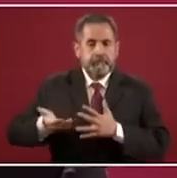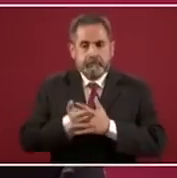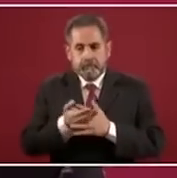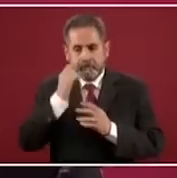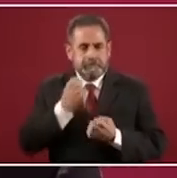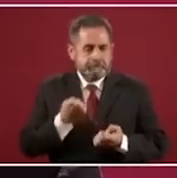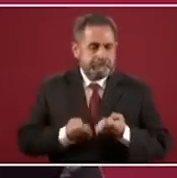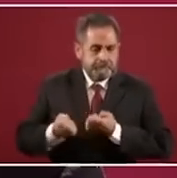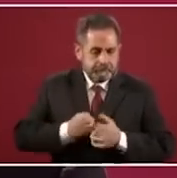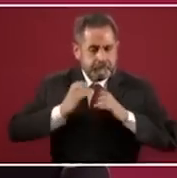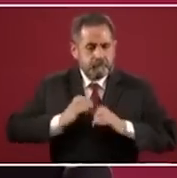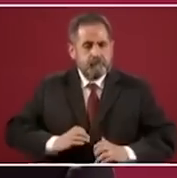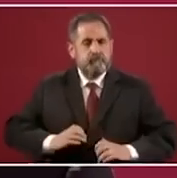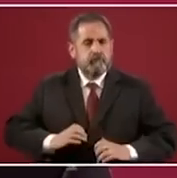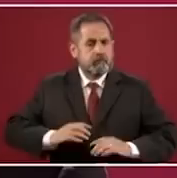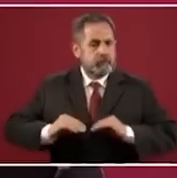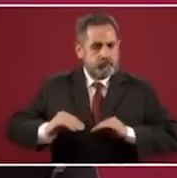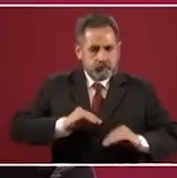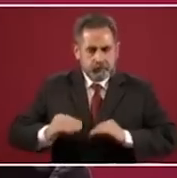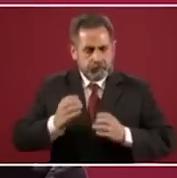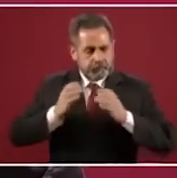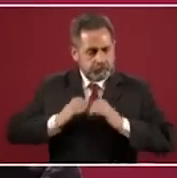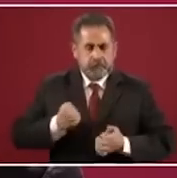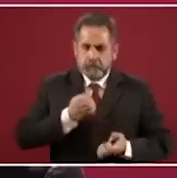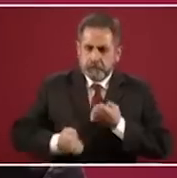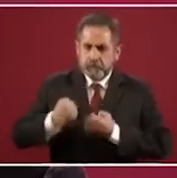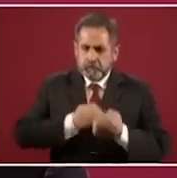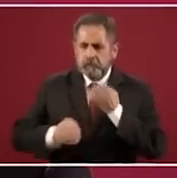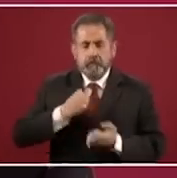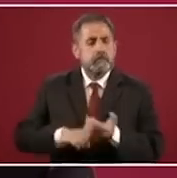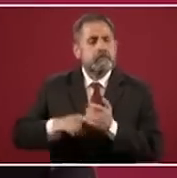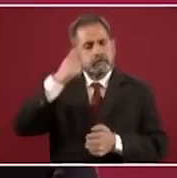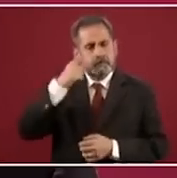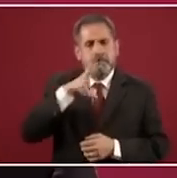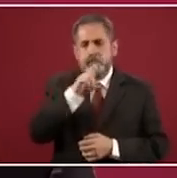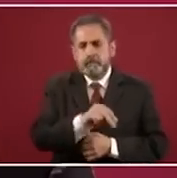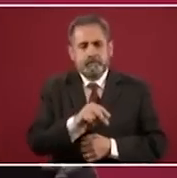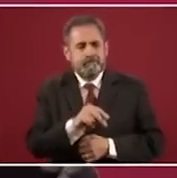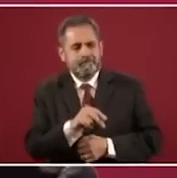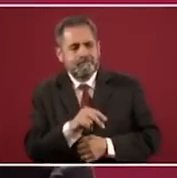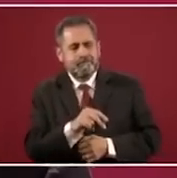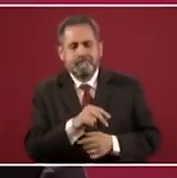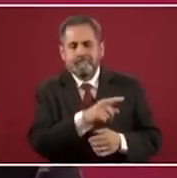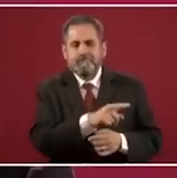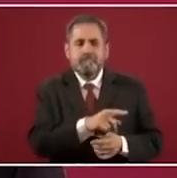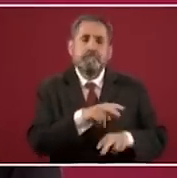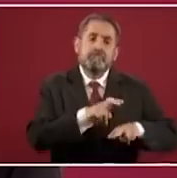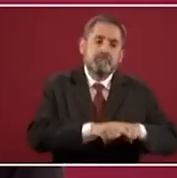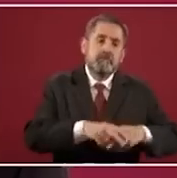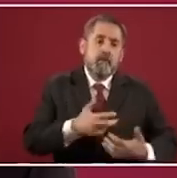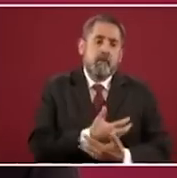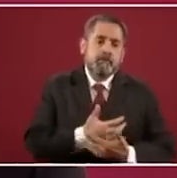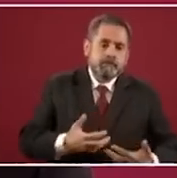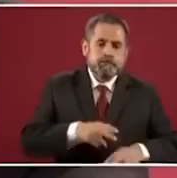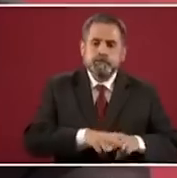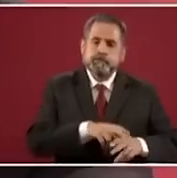para hacer activación física, precisamente para luchar en contra del problema de la obesidad y para mover a